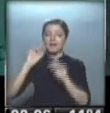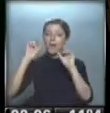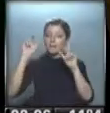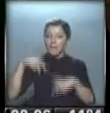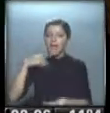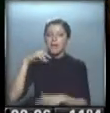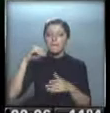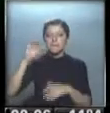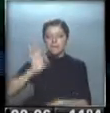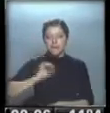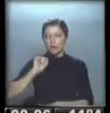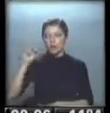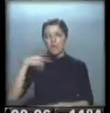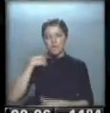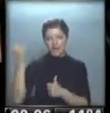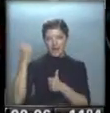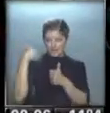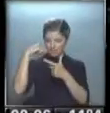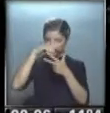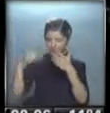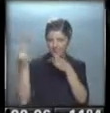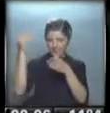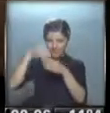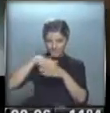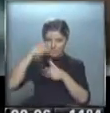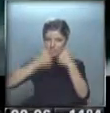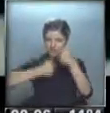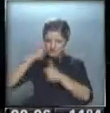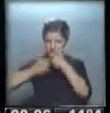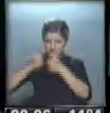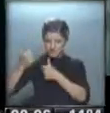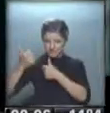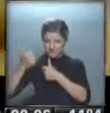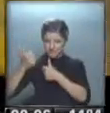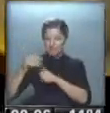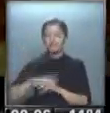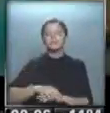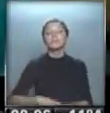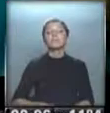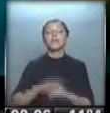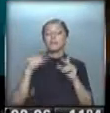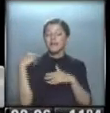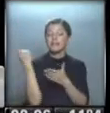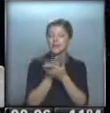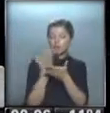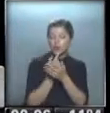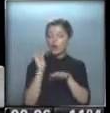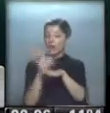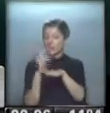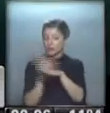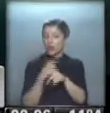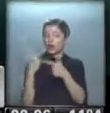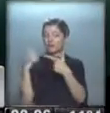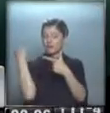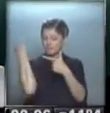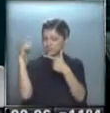con 16 nominaciones, entre las cuales están nominadas su directora y además la escritora de la historia, Lucía Puenzo, Natalia Oreiro, Alex